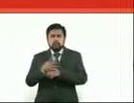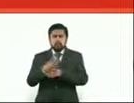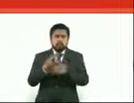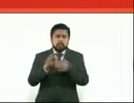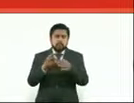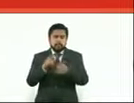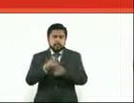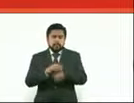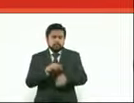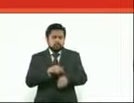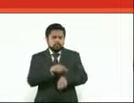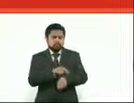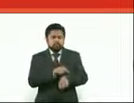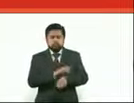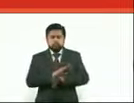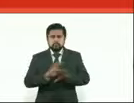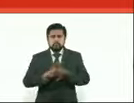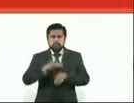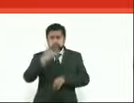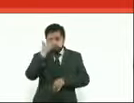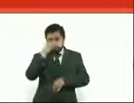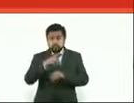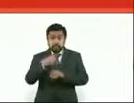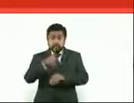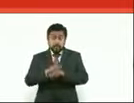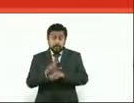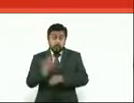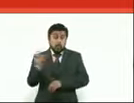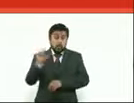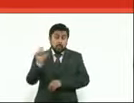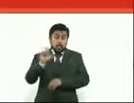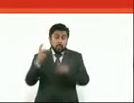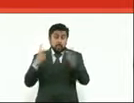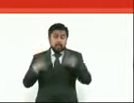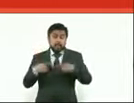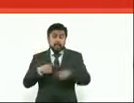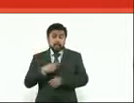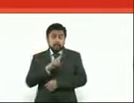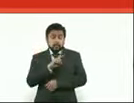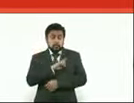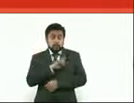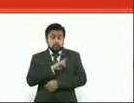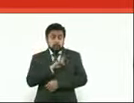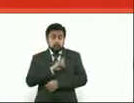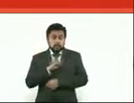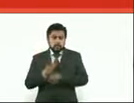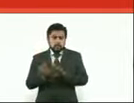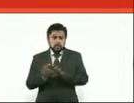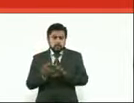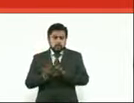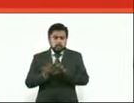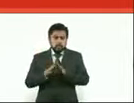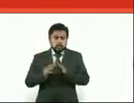tiene el reloj. Pero al ir tan solo, ¿no pierdes concentración, Benjamín?